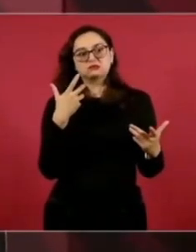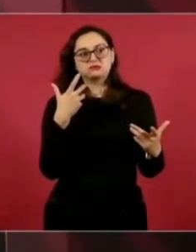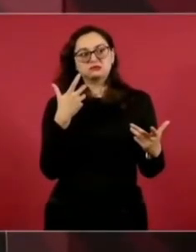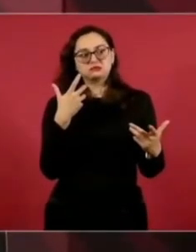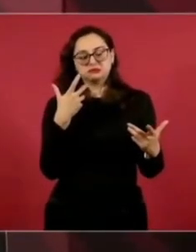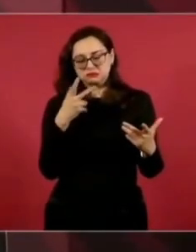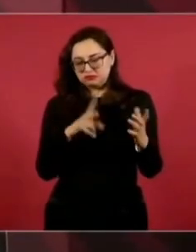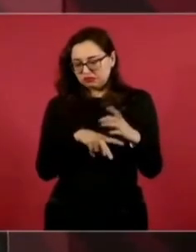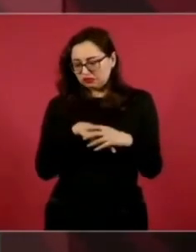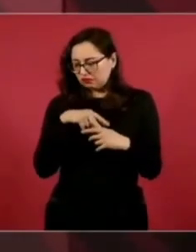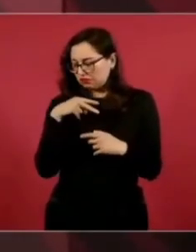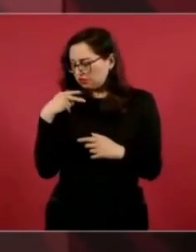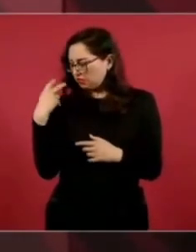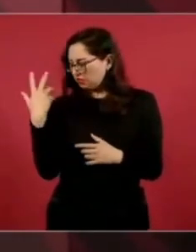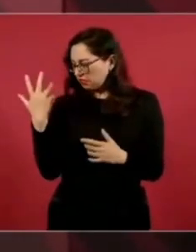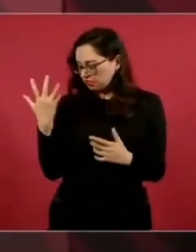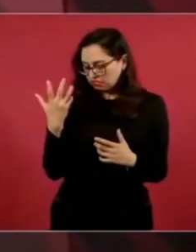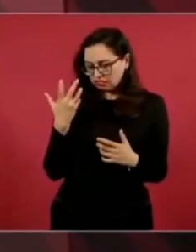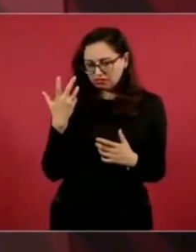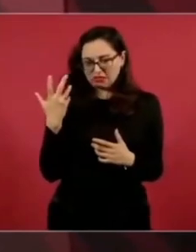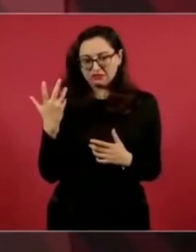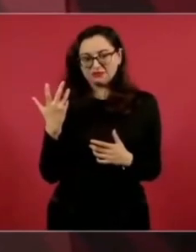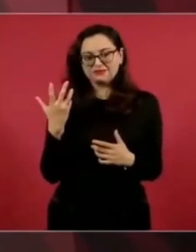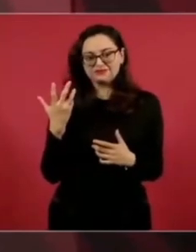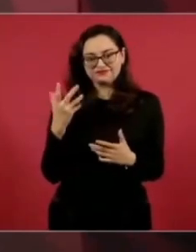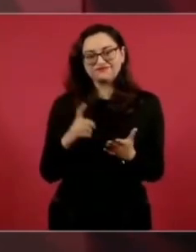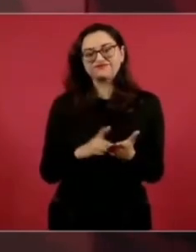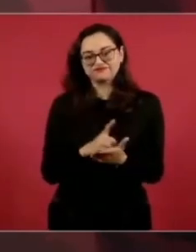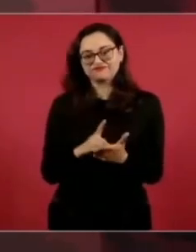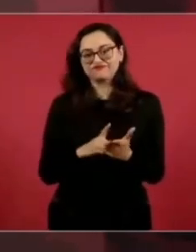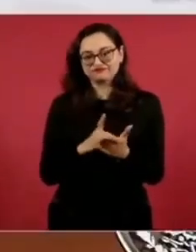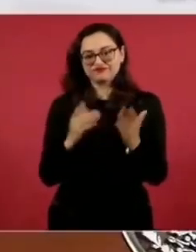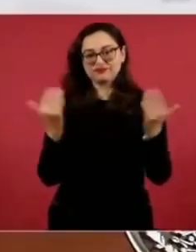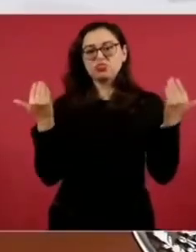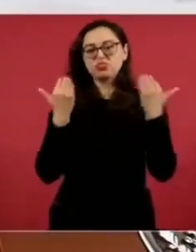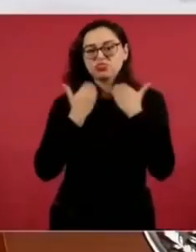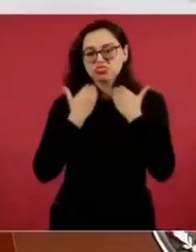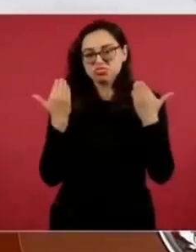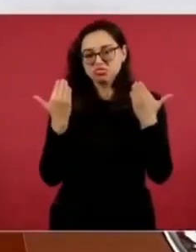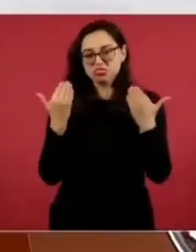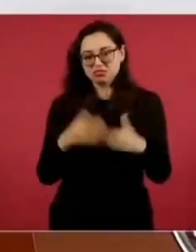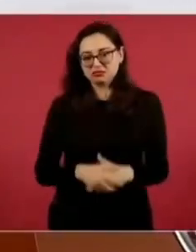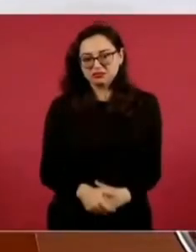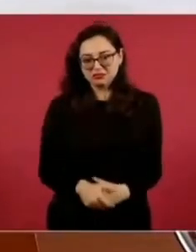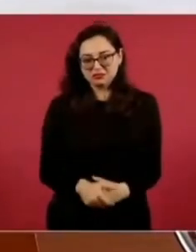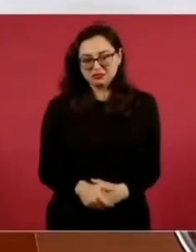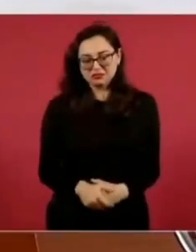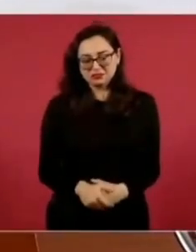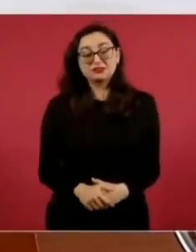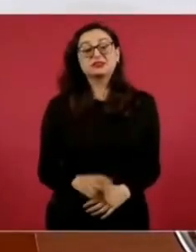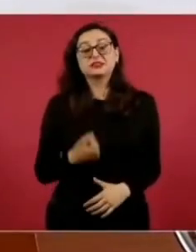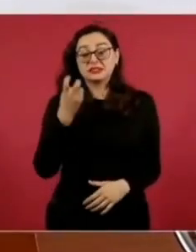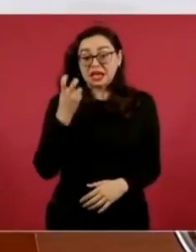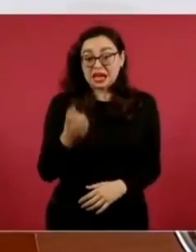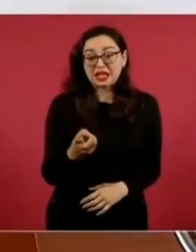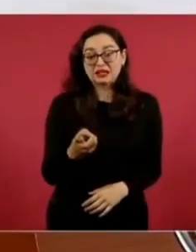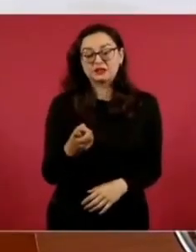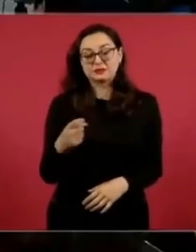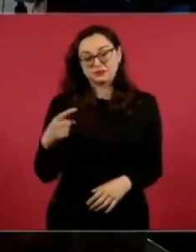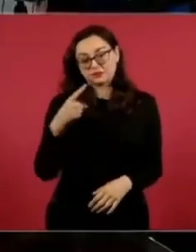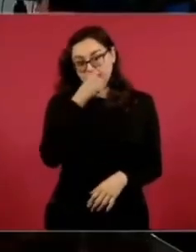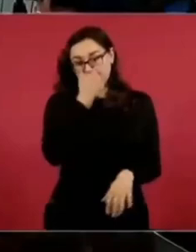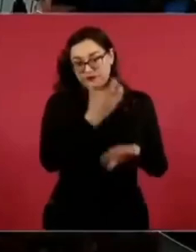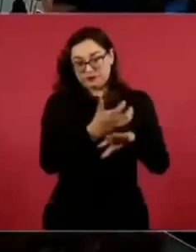vacío eso lo debería de revisar el